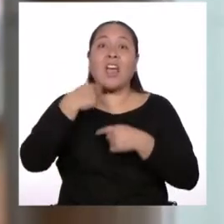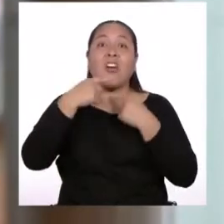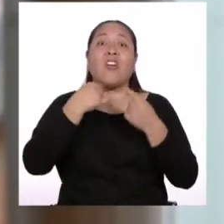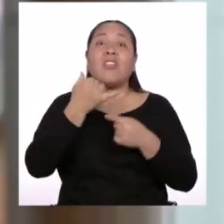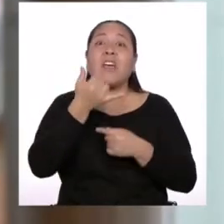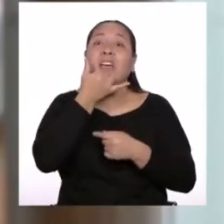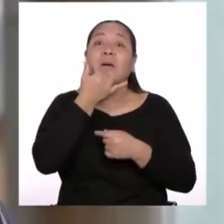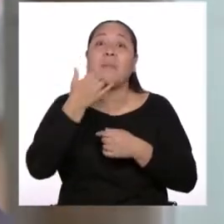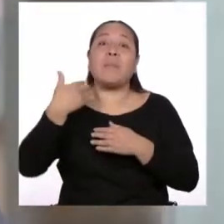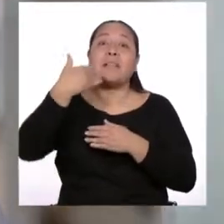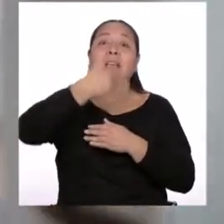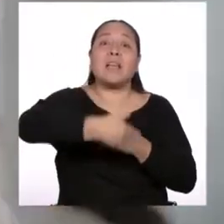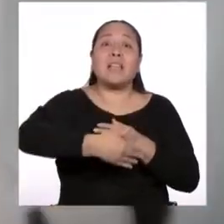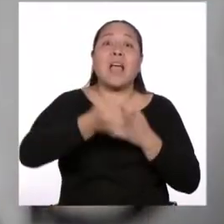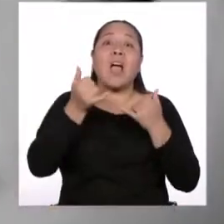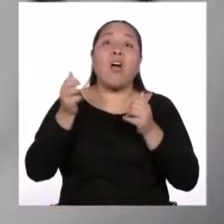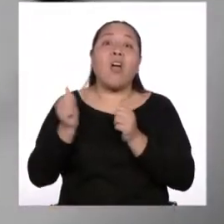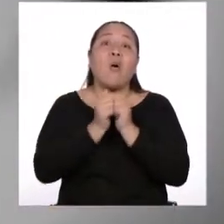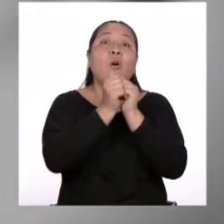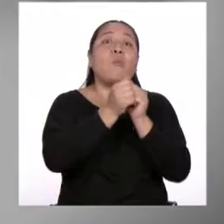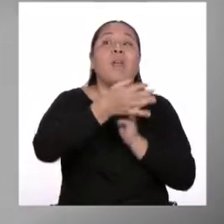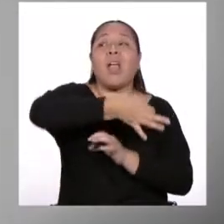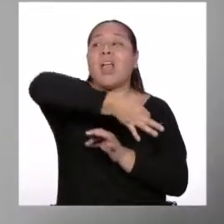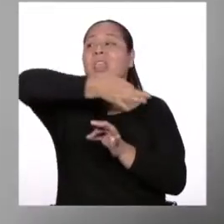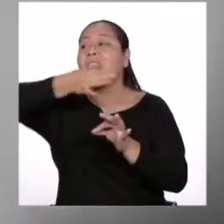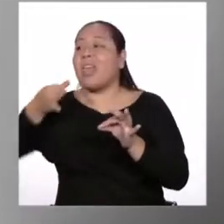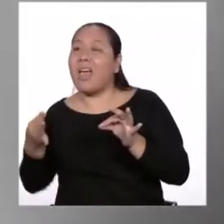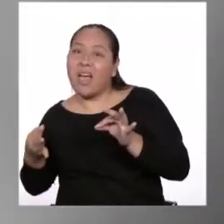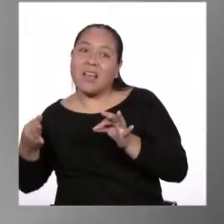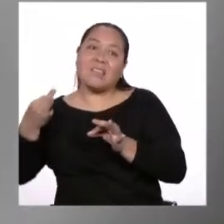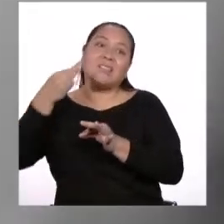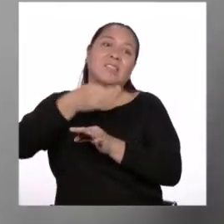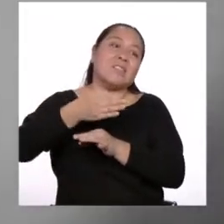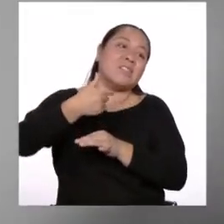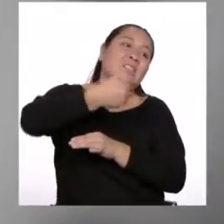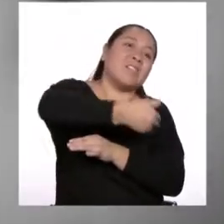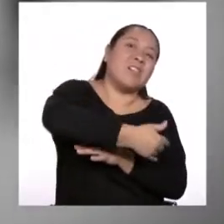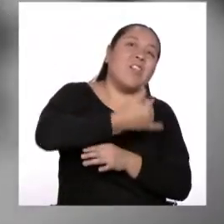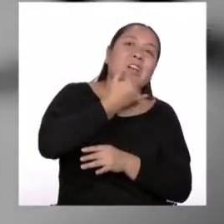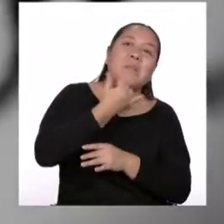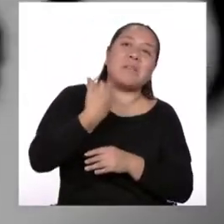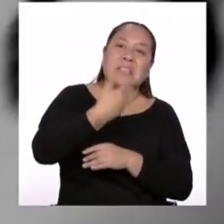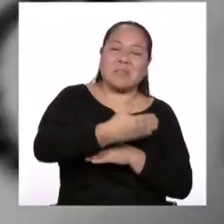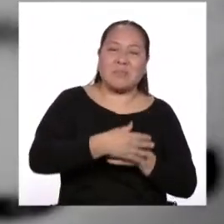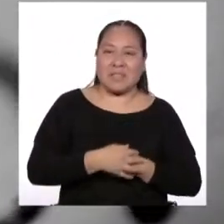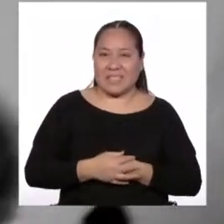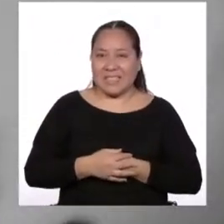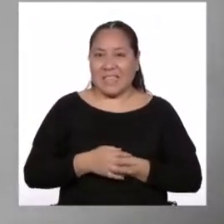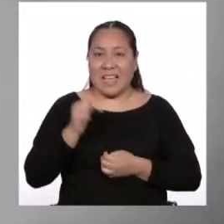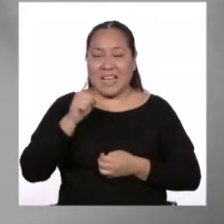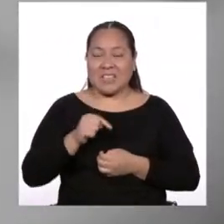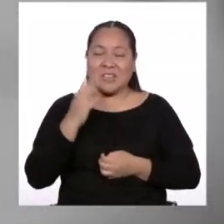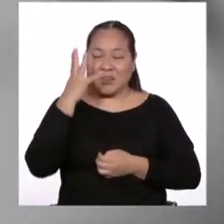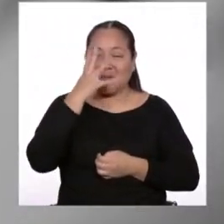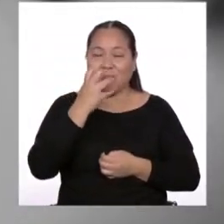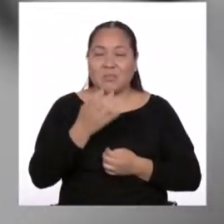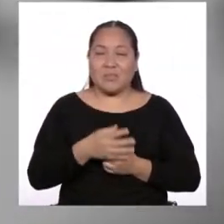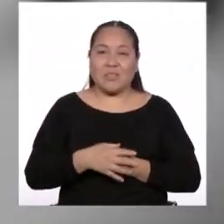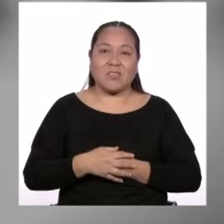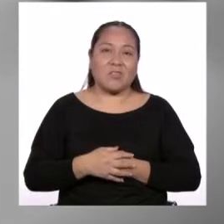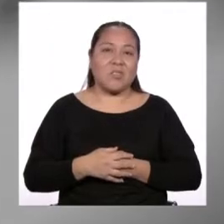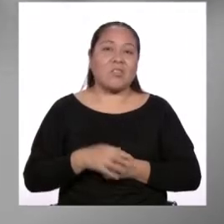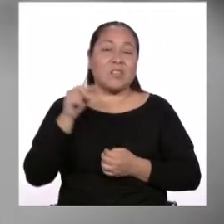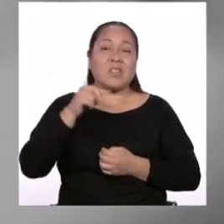a pasar y ahora le voy a acompañar con el resto de su aventura, ¿no? Creo que ese juego también es muy rico y es muy rescatable de